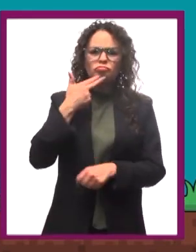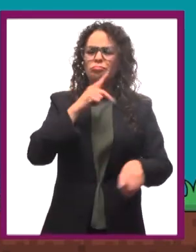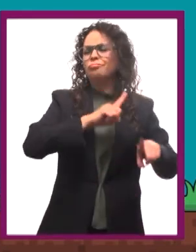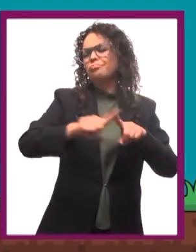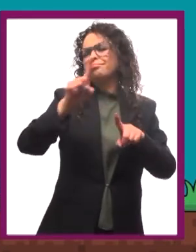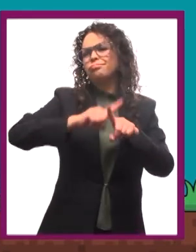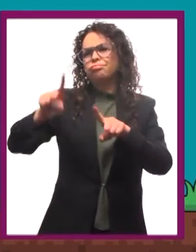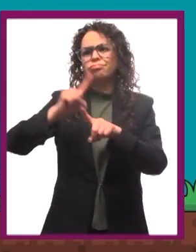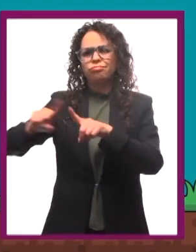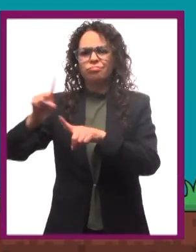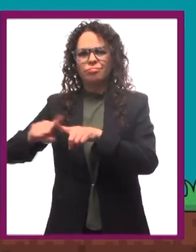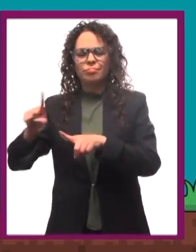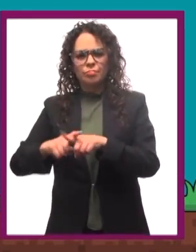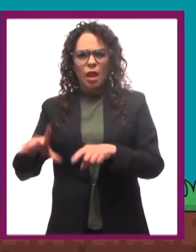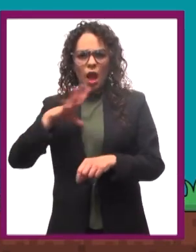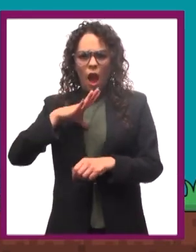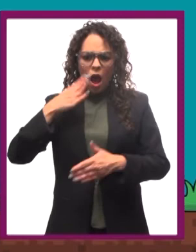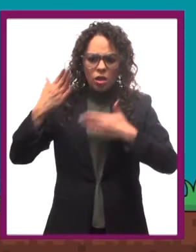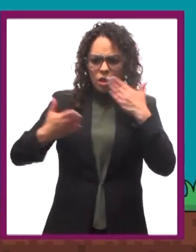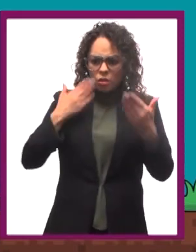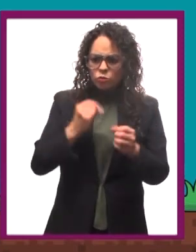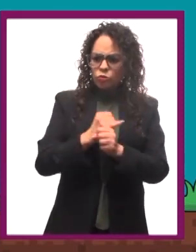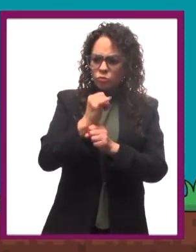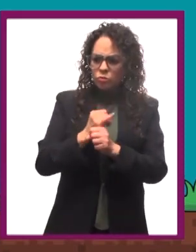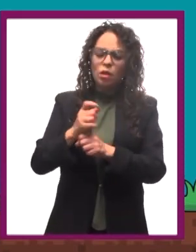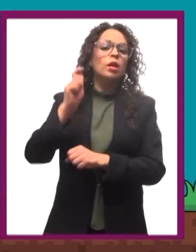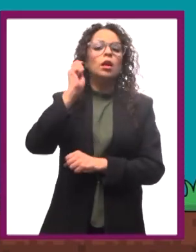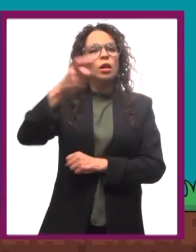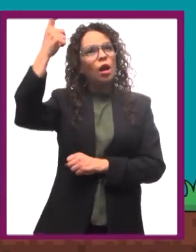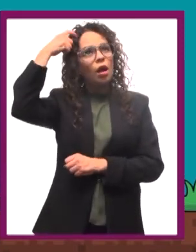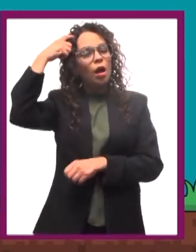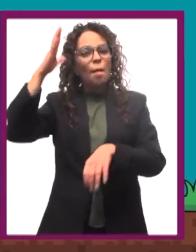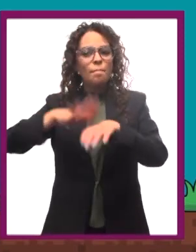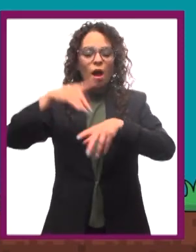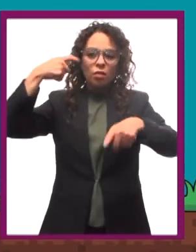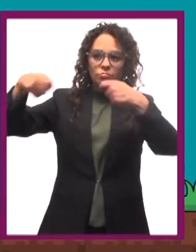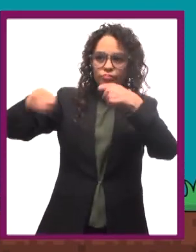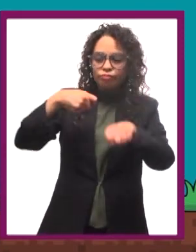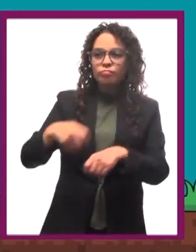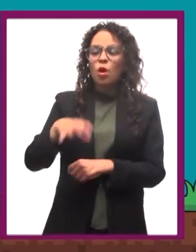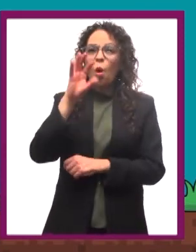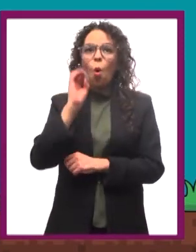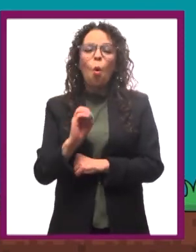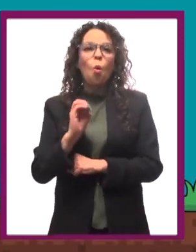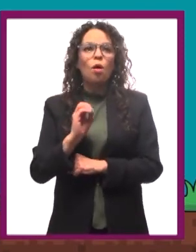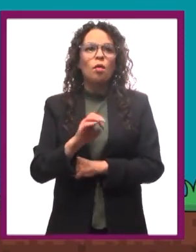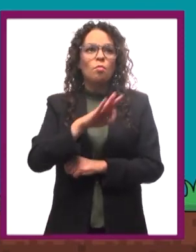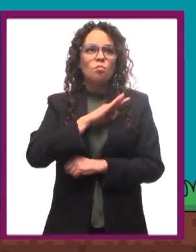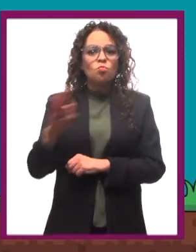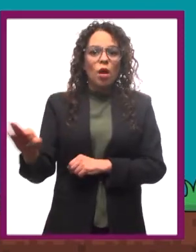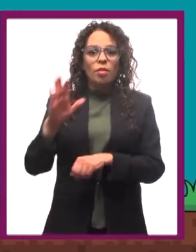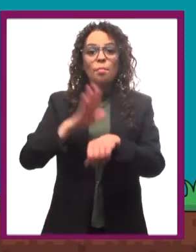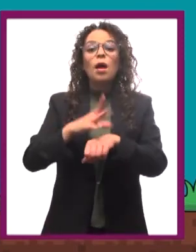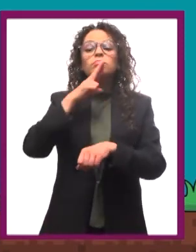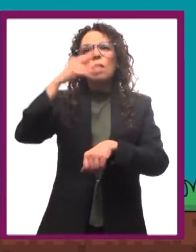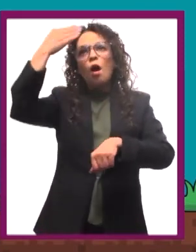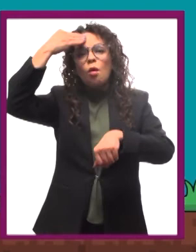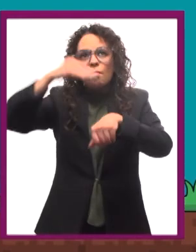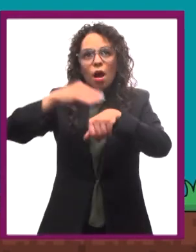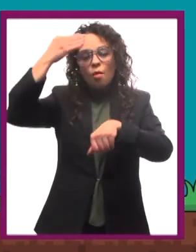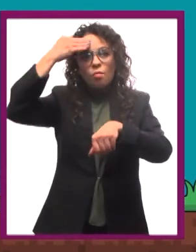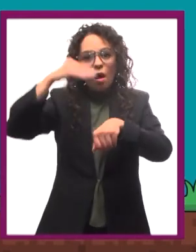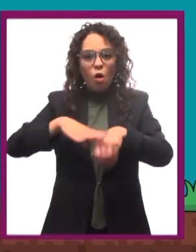sirven para un montón de cosas. Hay muchos estudios que hablan de mejora en la plasticidad cerebral o que en general pues podemos mejorar